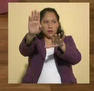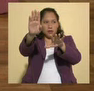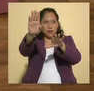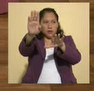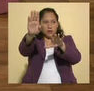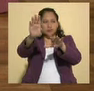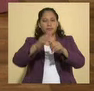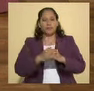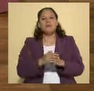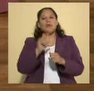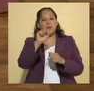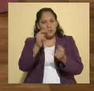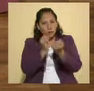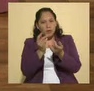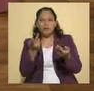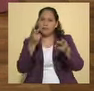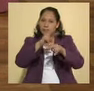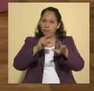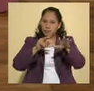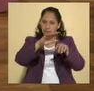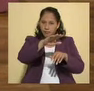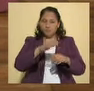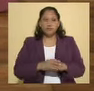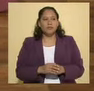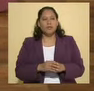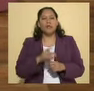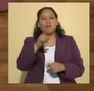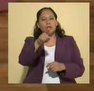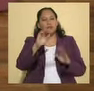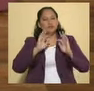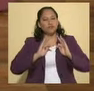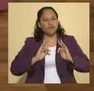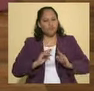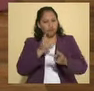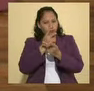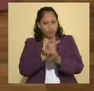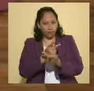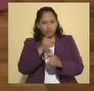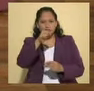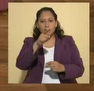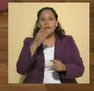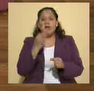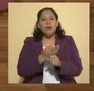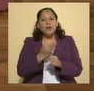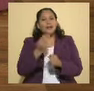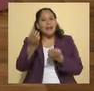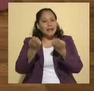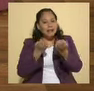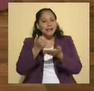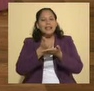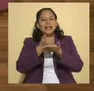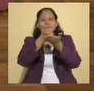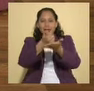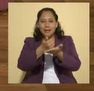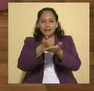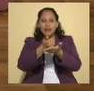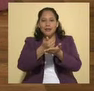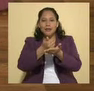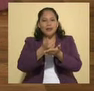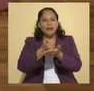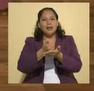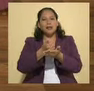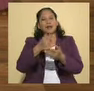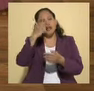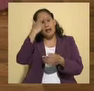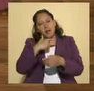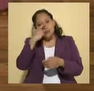Vamos a hacer lo mismo del otro lado. Tómate tu tiempo y estos ejercicios son muy buenos, sobre todo al final de tu día, para